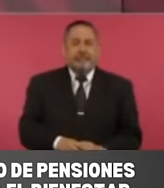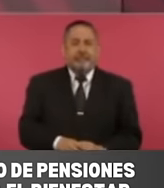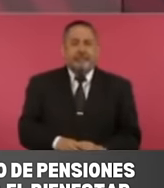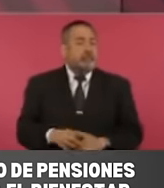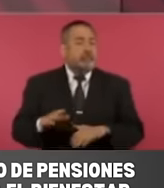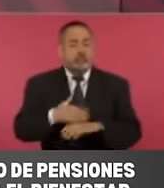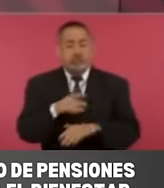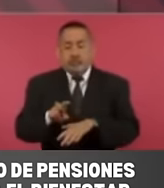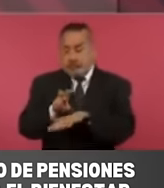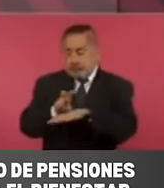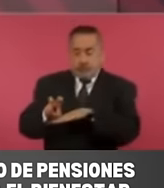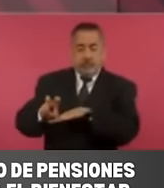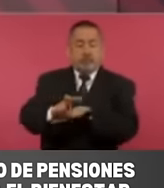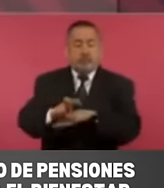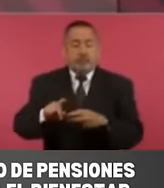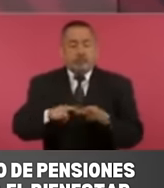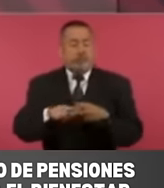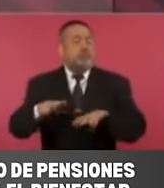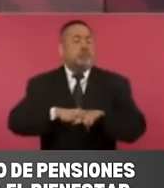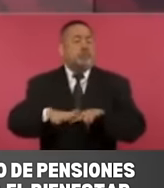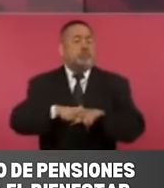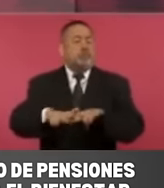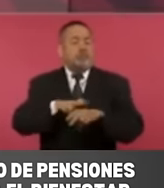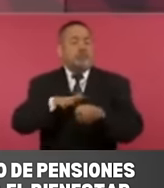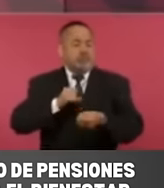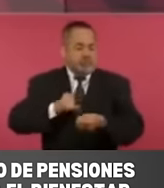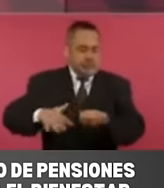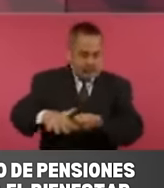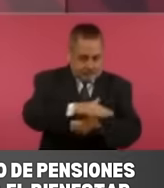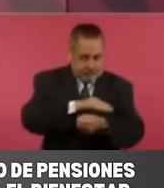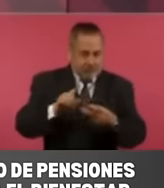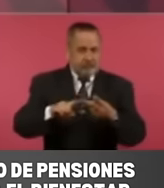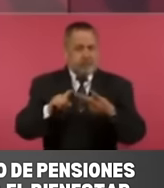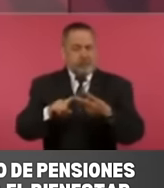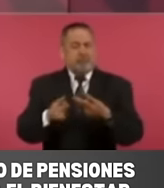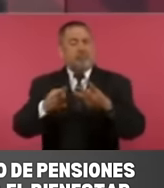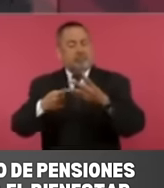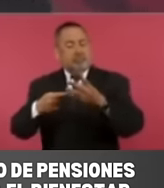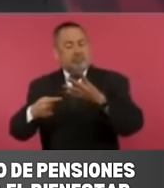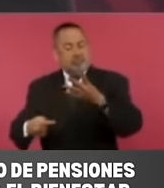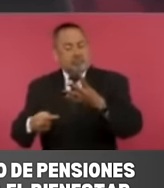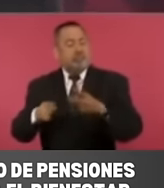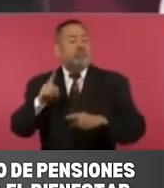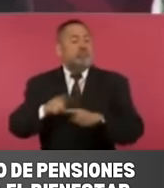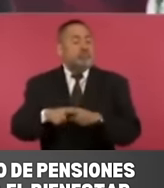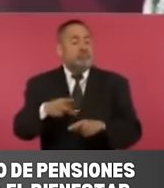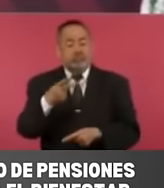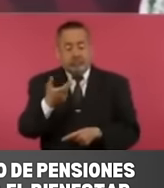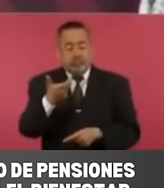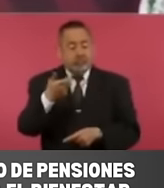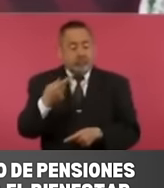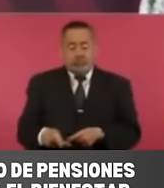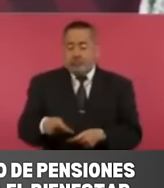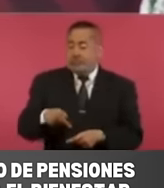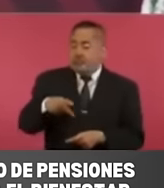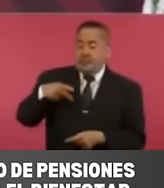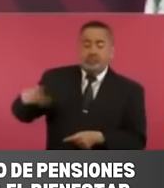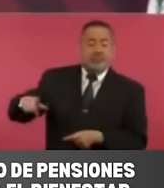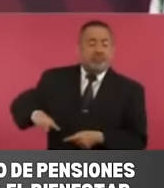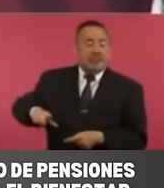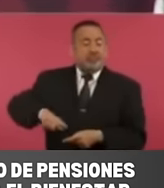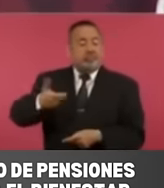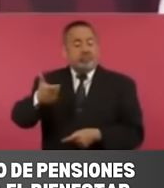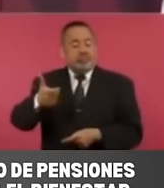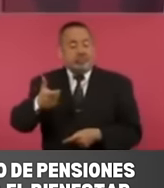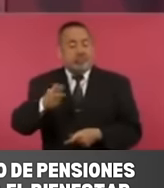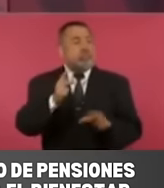porque el Tren Maya, el transísmico, todo se está haciendo con presupuesto público, no es deuda,